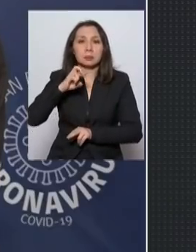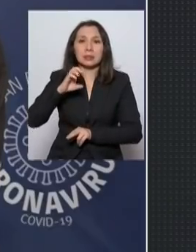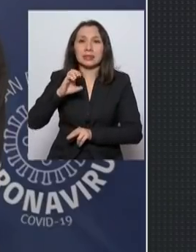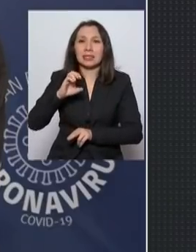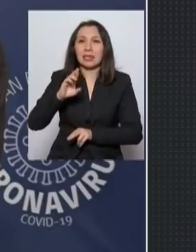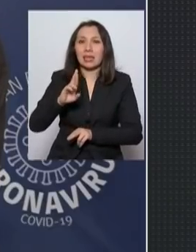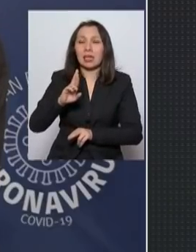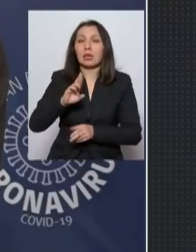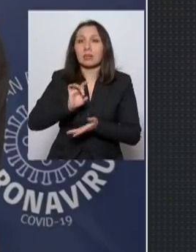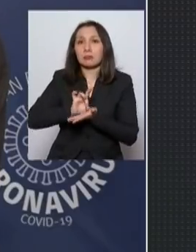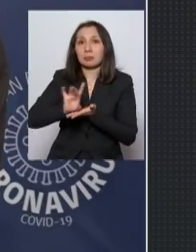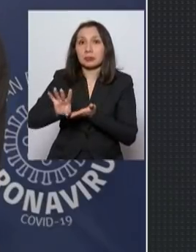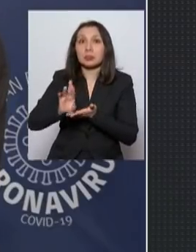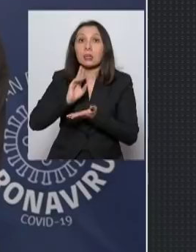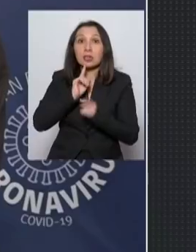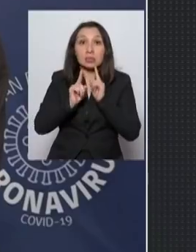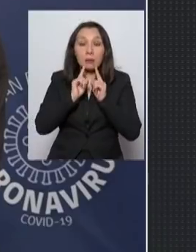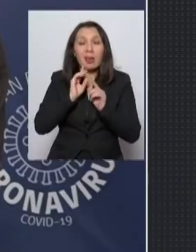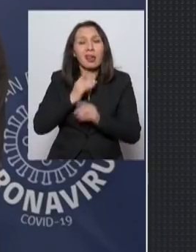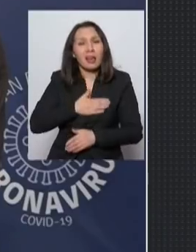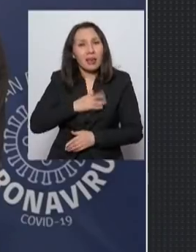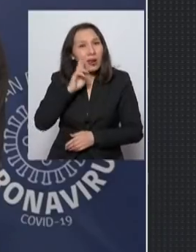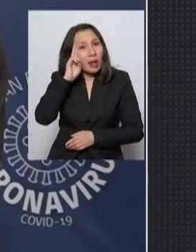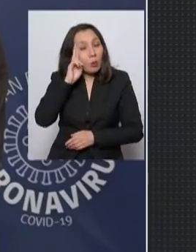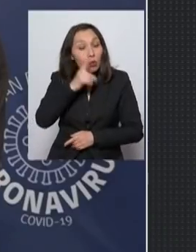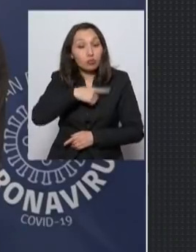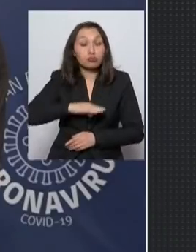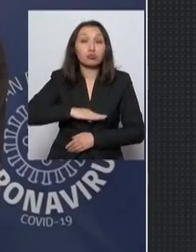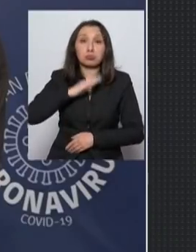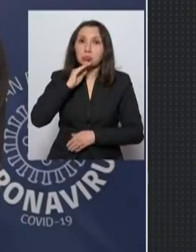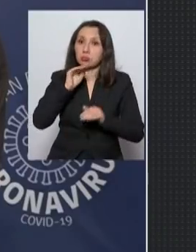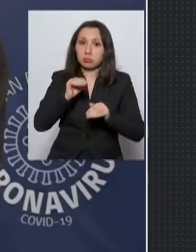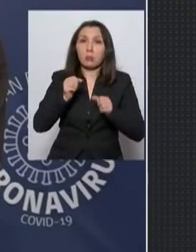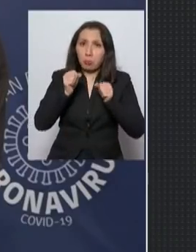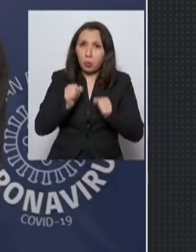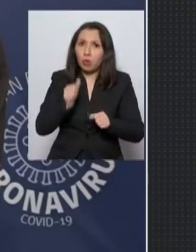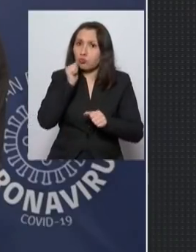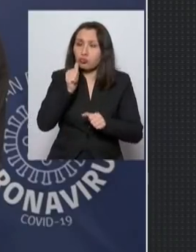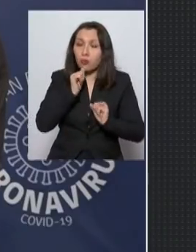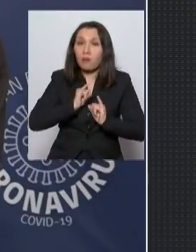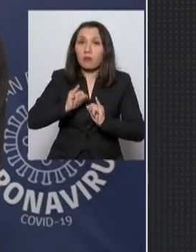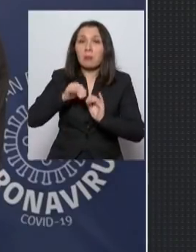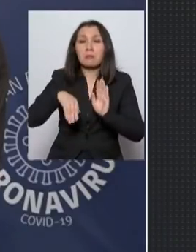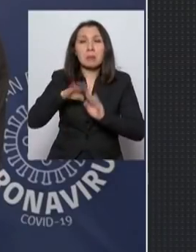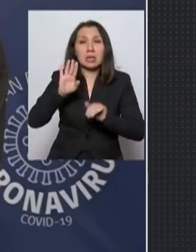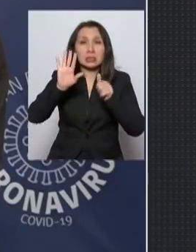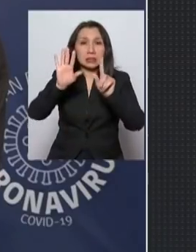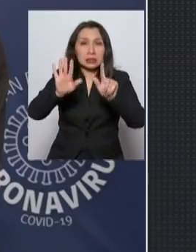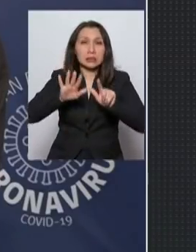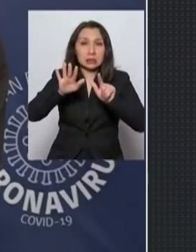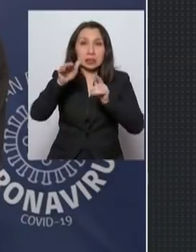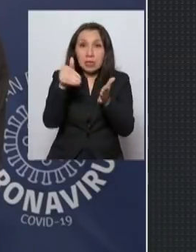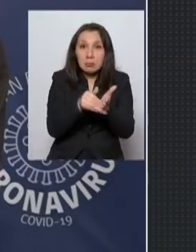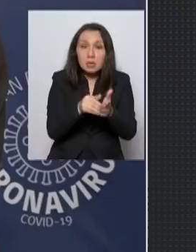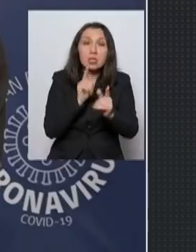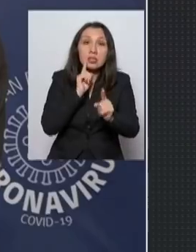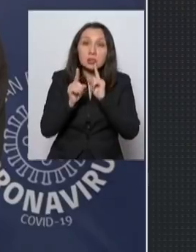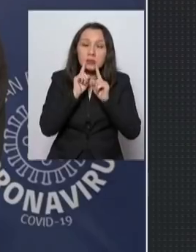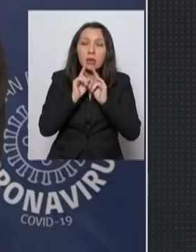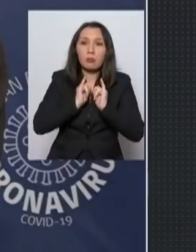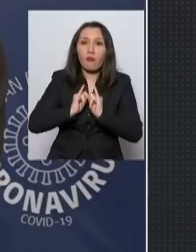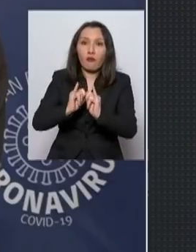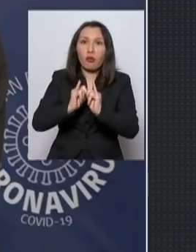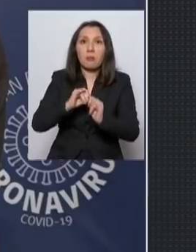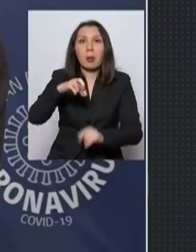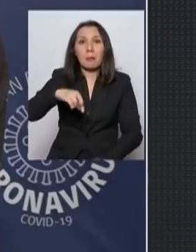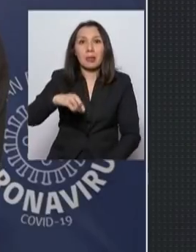entrega, llegada de exámenes. Quiero recordar, nuestra capacidad está instalada. Hoy día hemos informado más de 17.000 exámenes